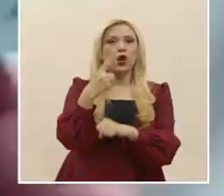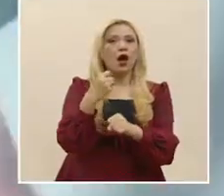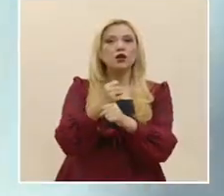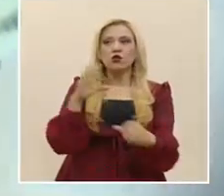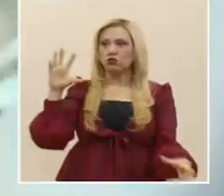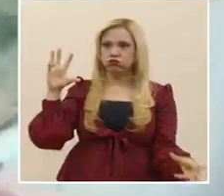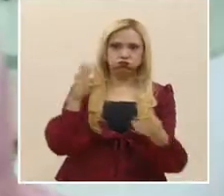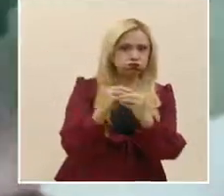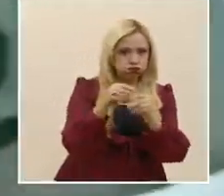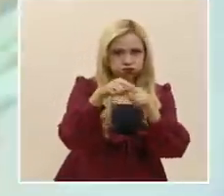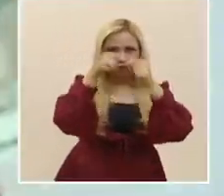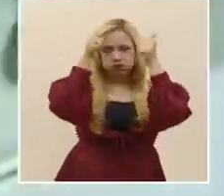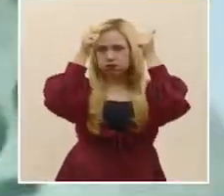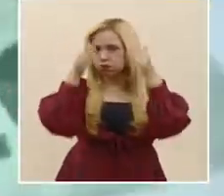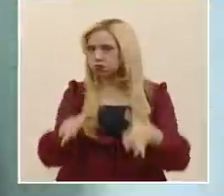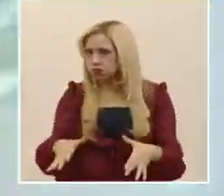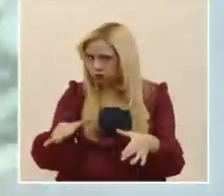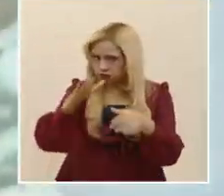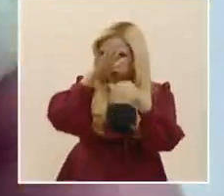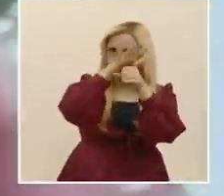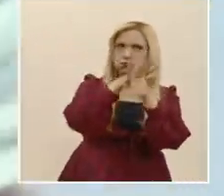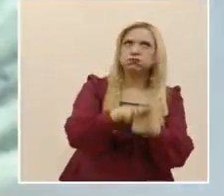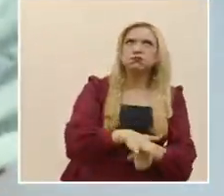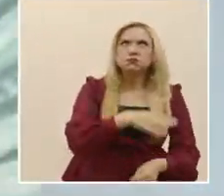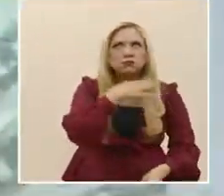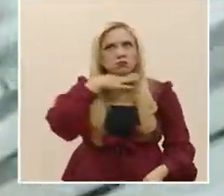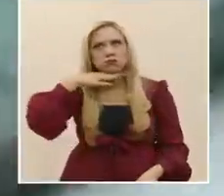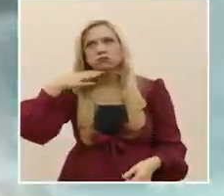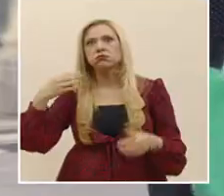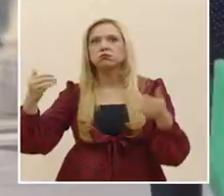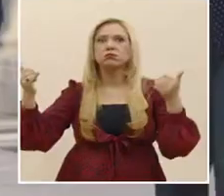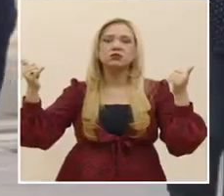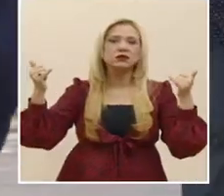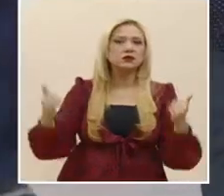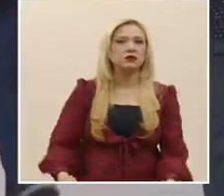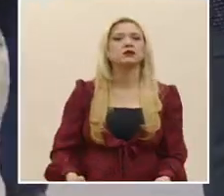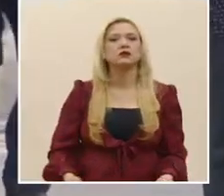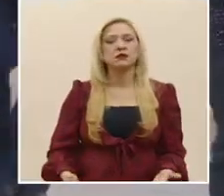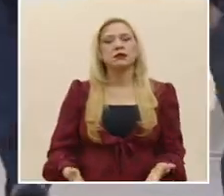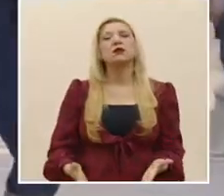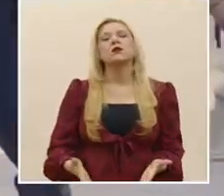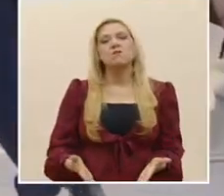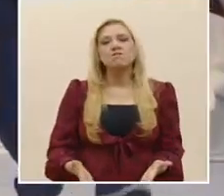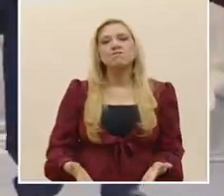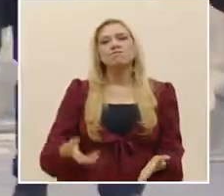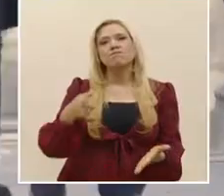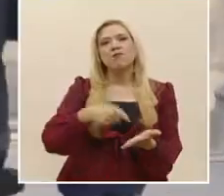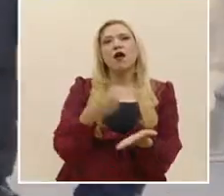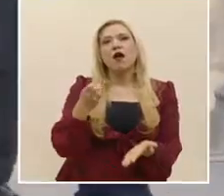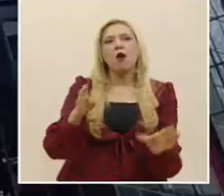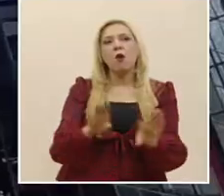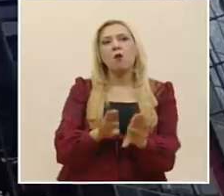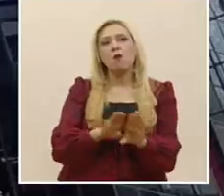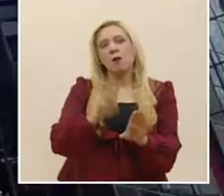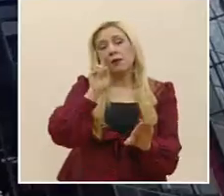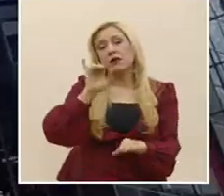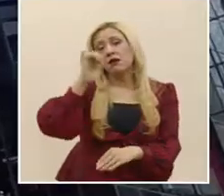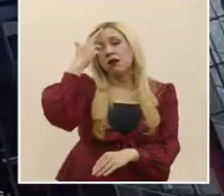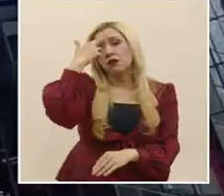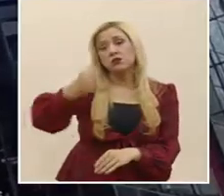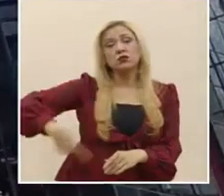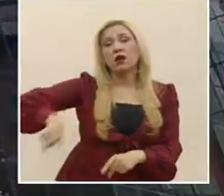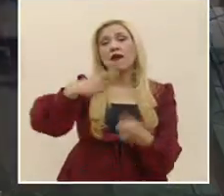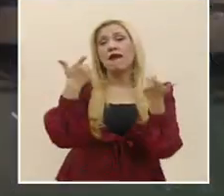especializado. Subrayó la importancia de los criterios novedosos en materia económica y de verlo no solo como un derecho de los